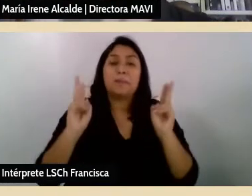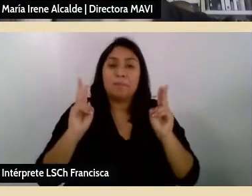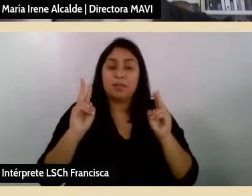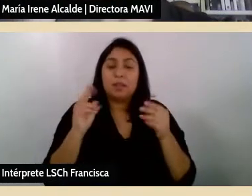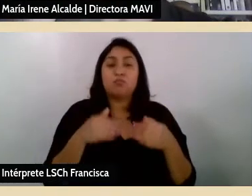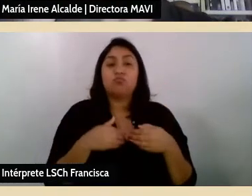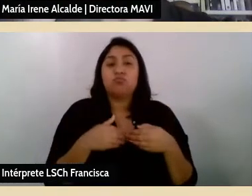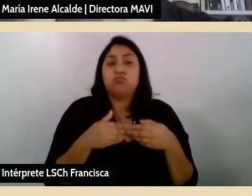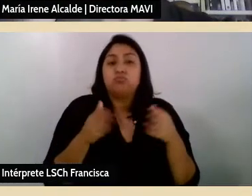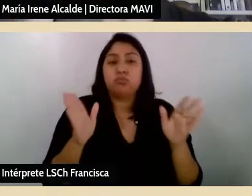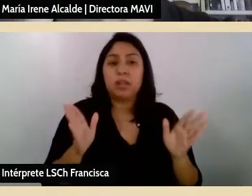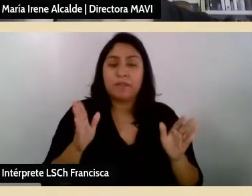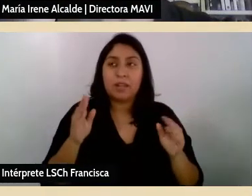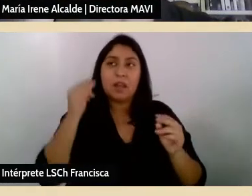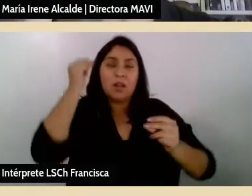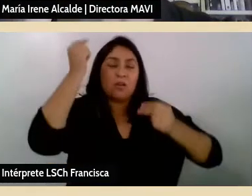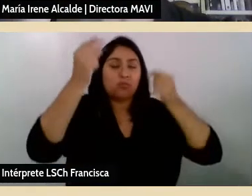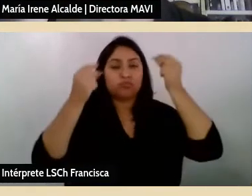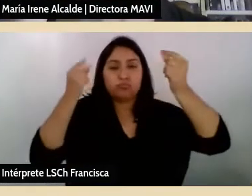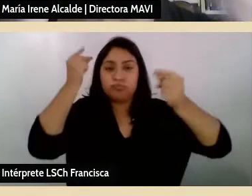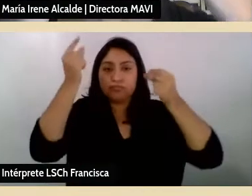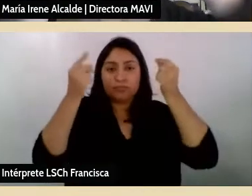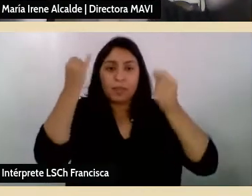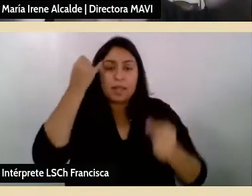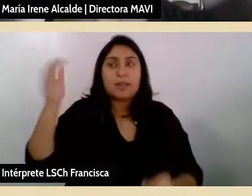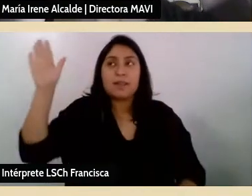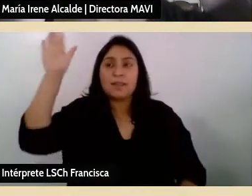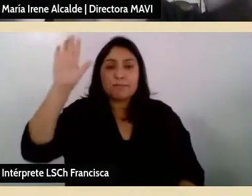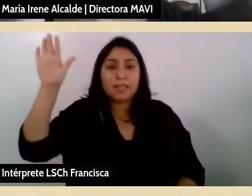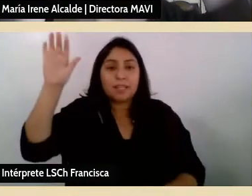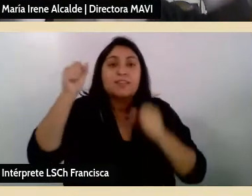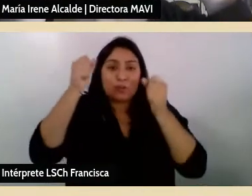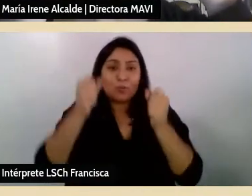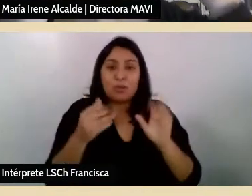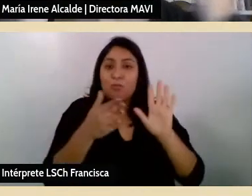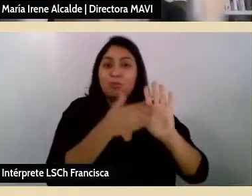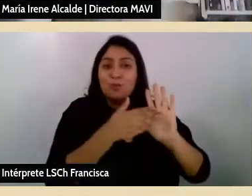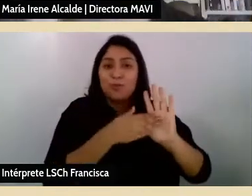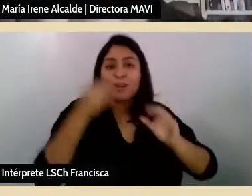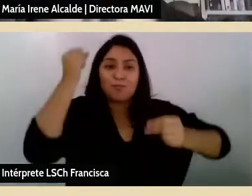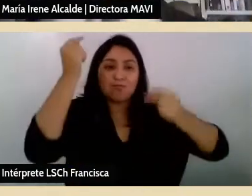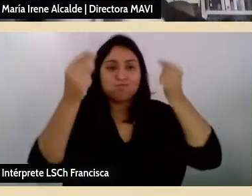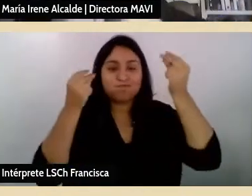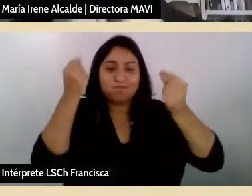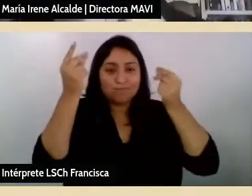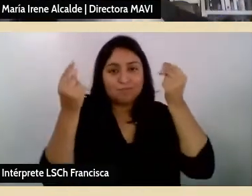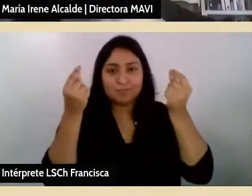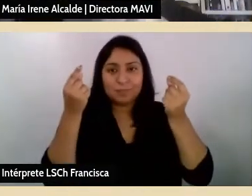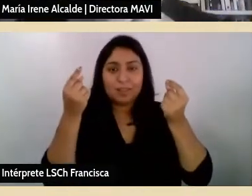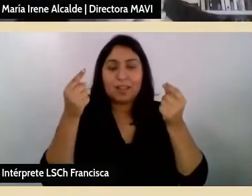tu creatividad, ¿no? A tu imaginación y poder hacer propuestas creativas como